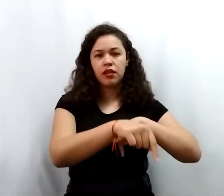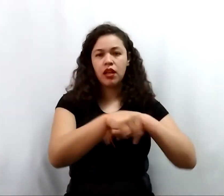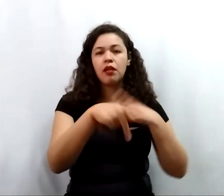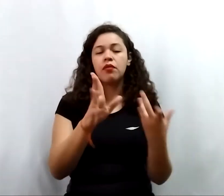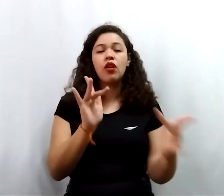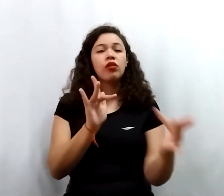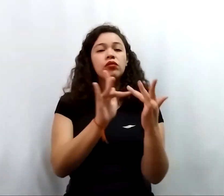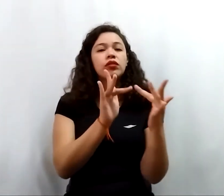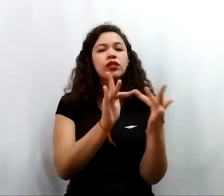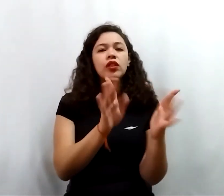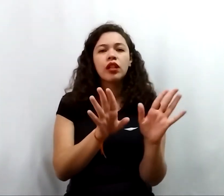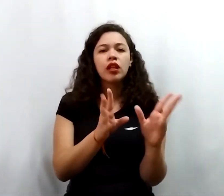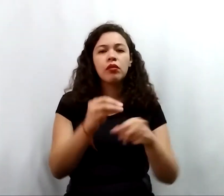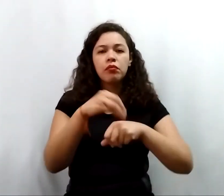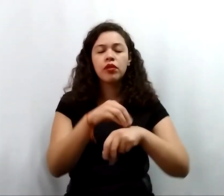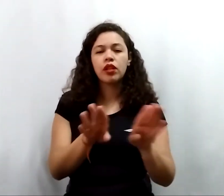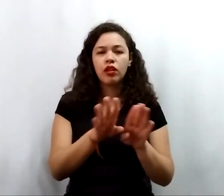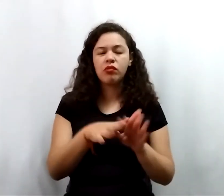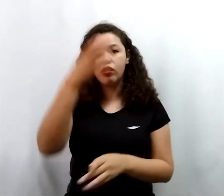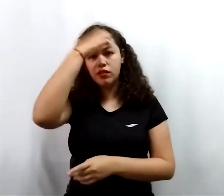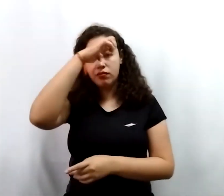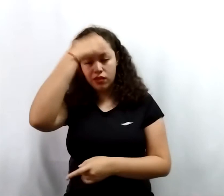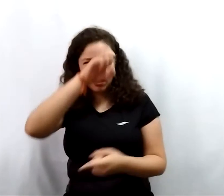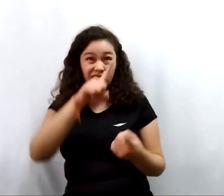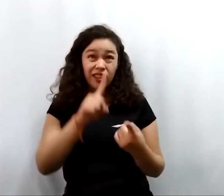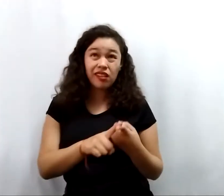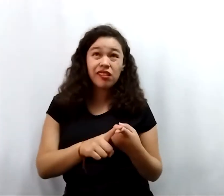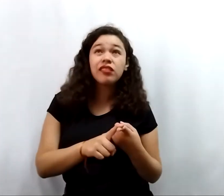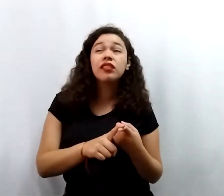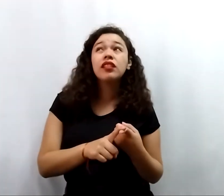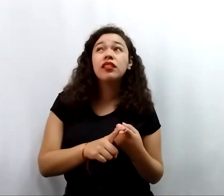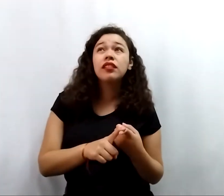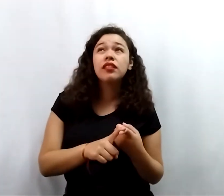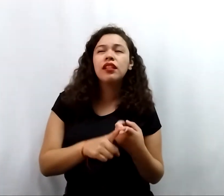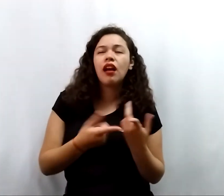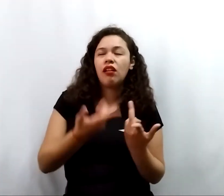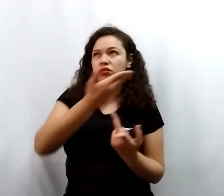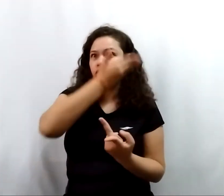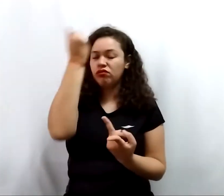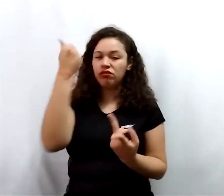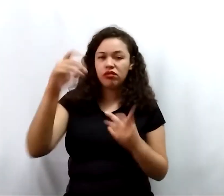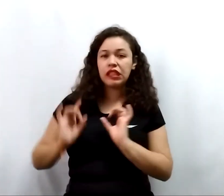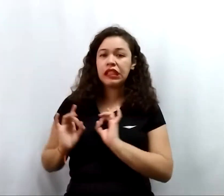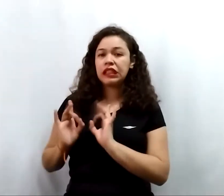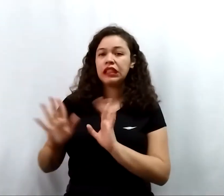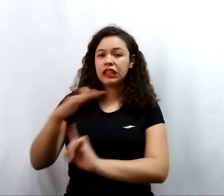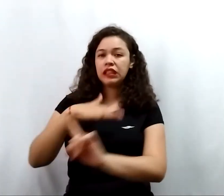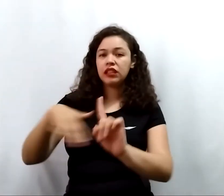conexión? O sea, una experiencia o una, no sé, situación que puedas compartir